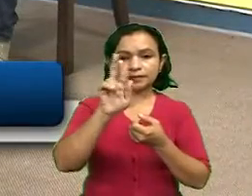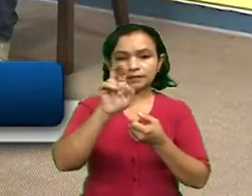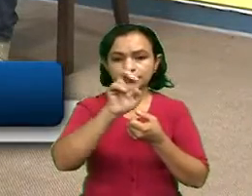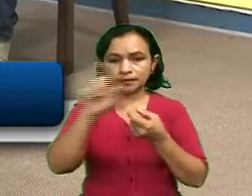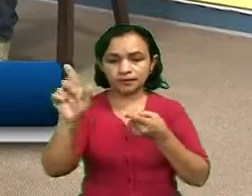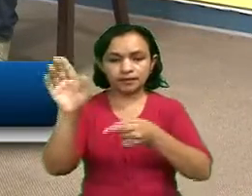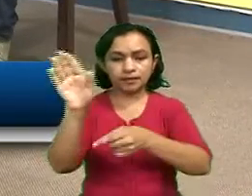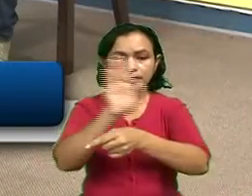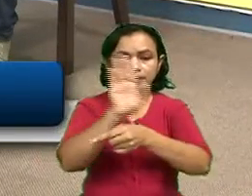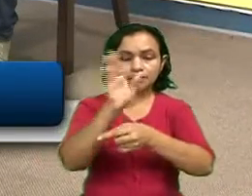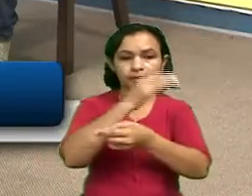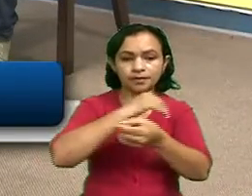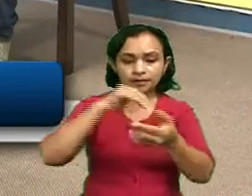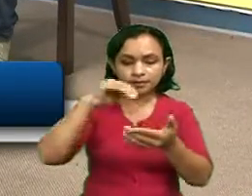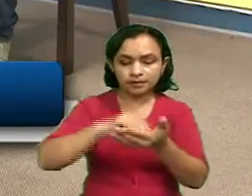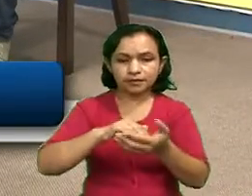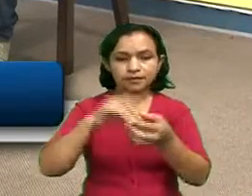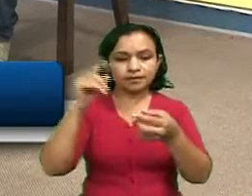el Banco Central,